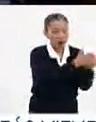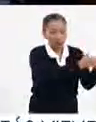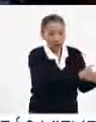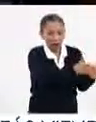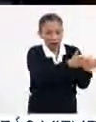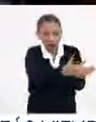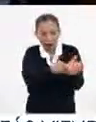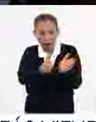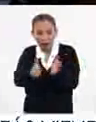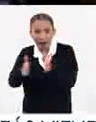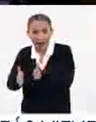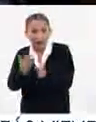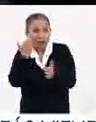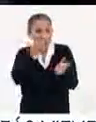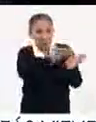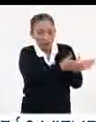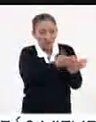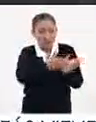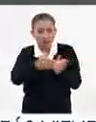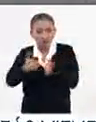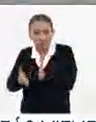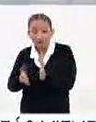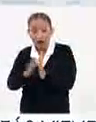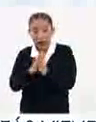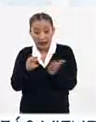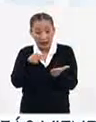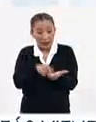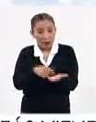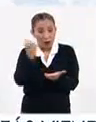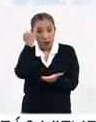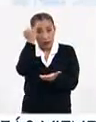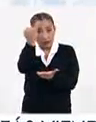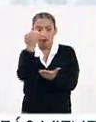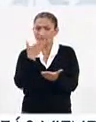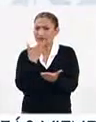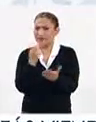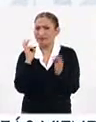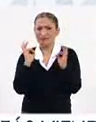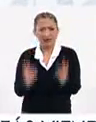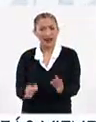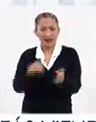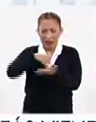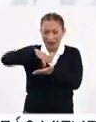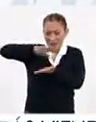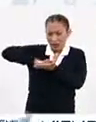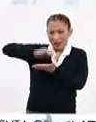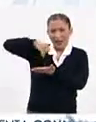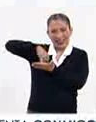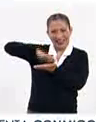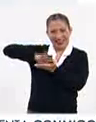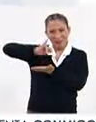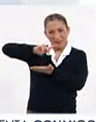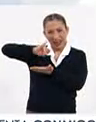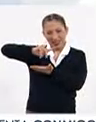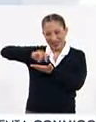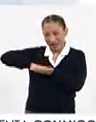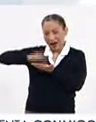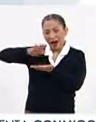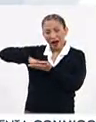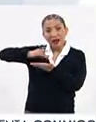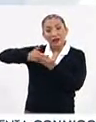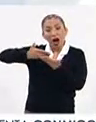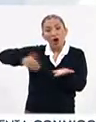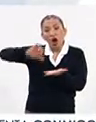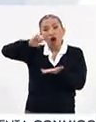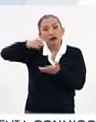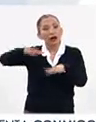transformaciones técnicas, ¿sí? El libro es un gran invento técnico, la imprenta de tipos móviles en el siglo XV, y ahora estamos asistiendo